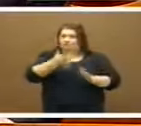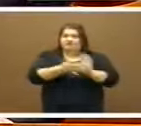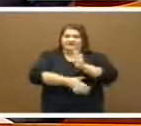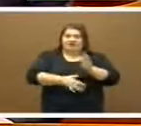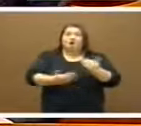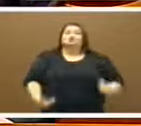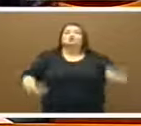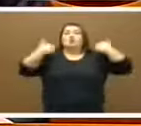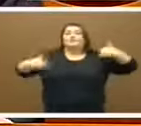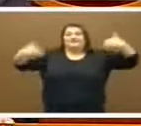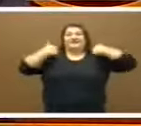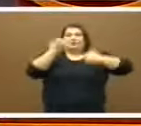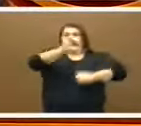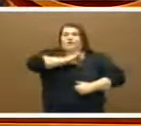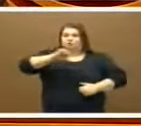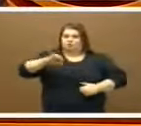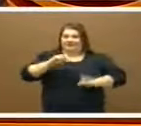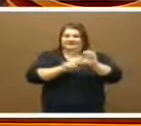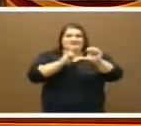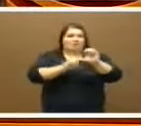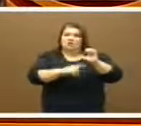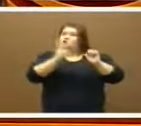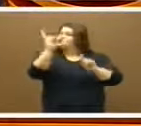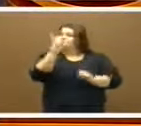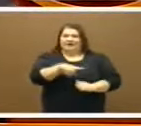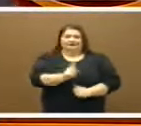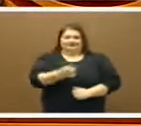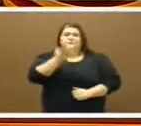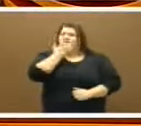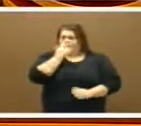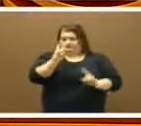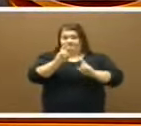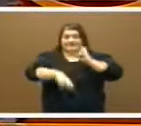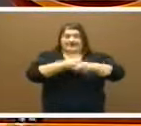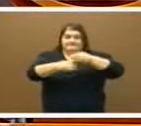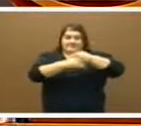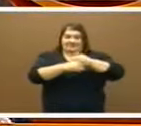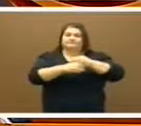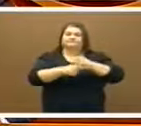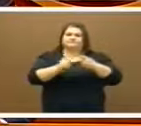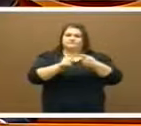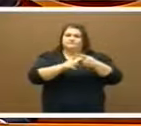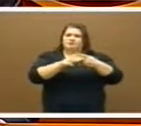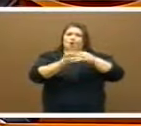ámbito competencial de la comunidad autónoma de Extremadura. Me refiero a las enmiendas que afectan la